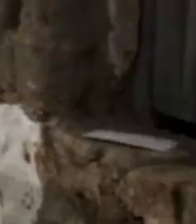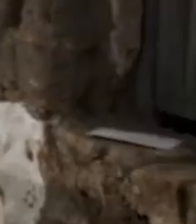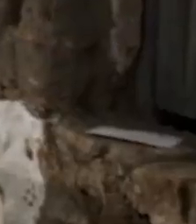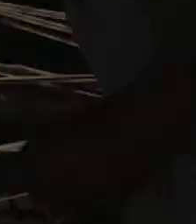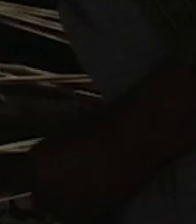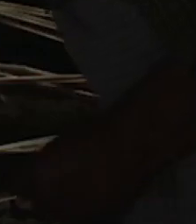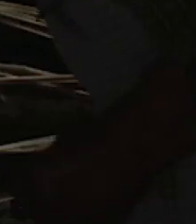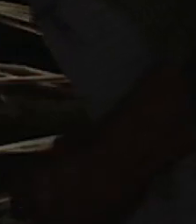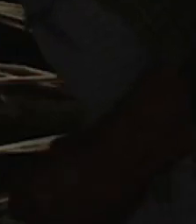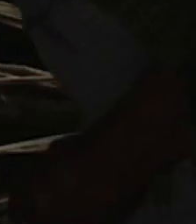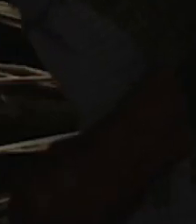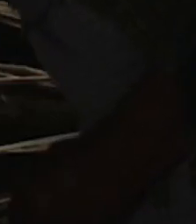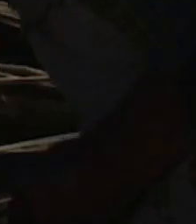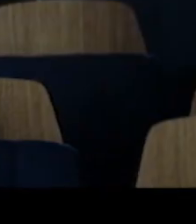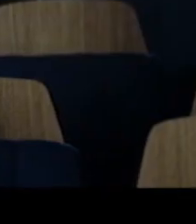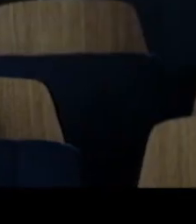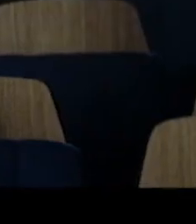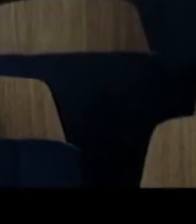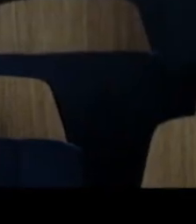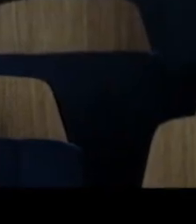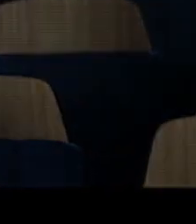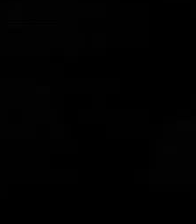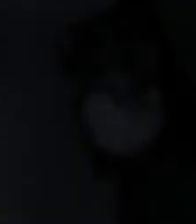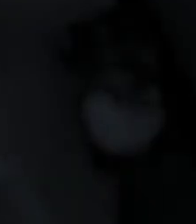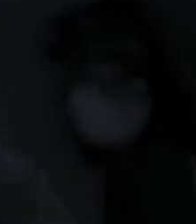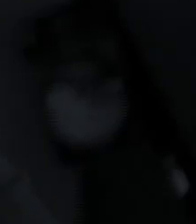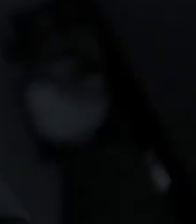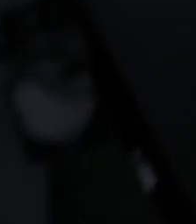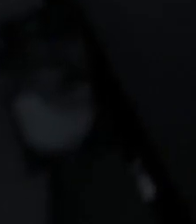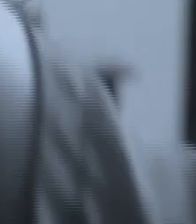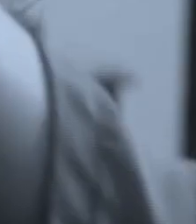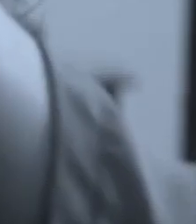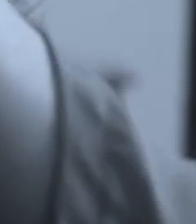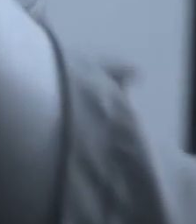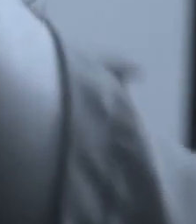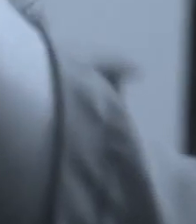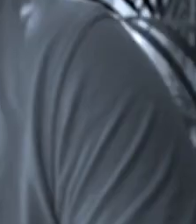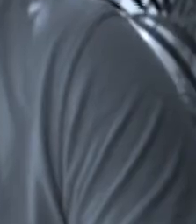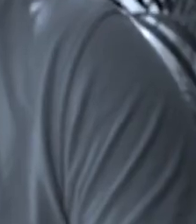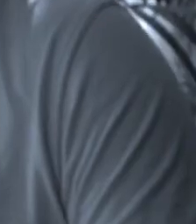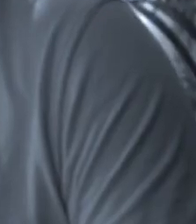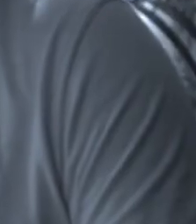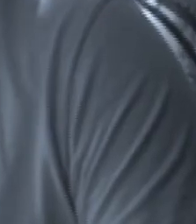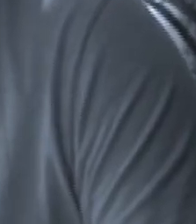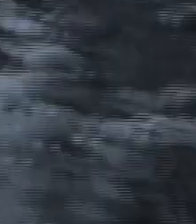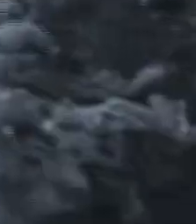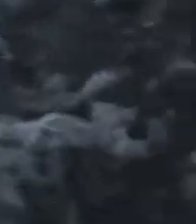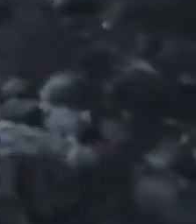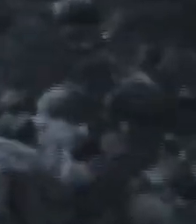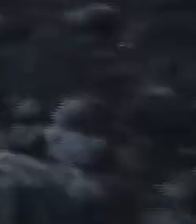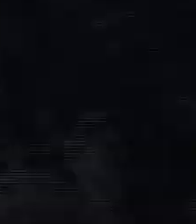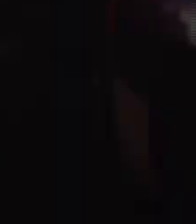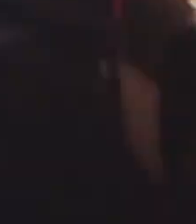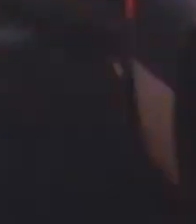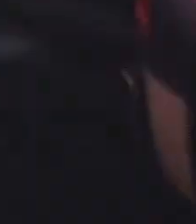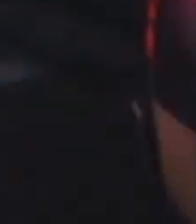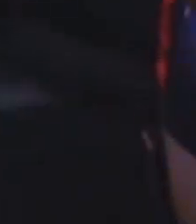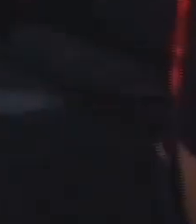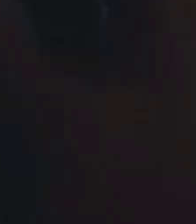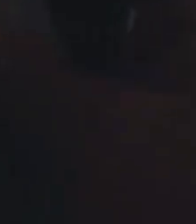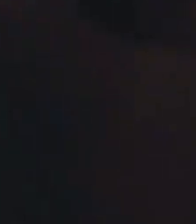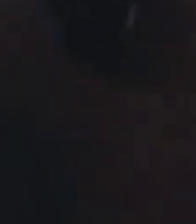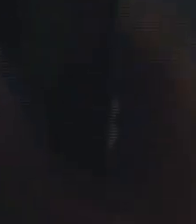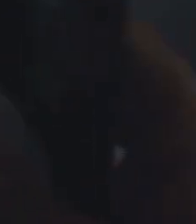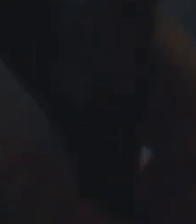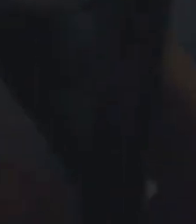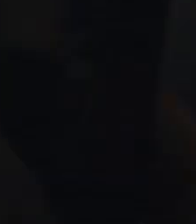sido siempre un país a la vanguardia en el cine, con actores, cineastas, guionistas y demás que han hecho